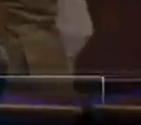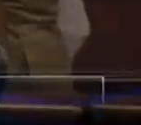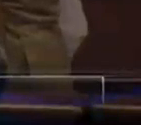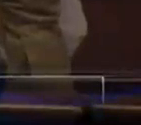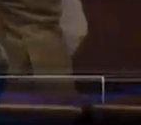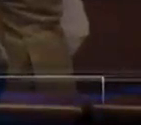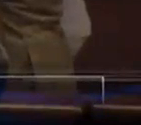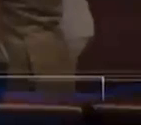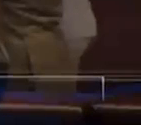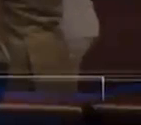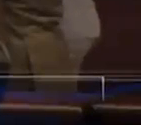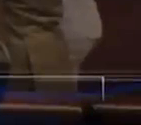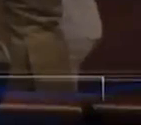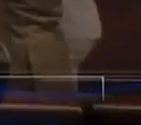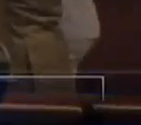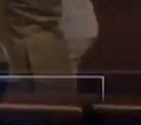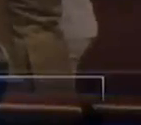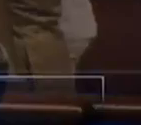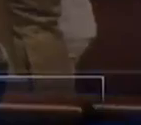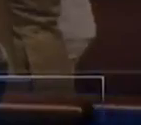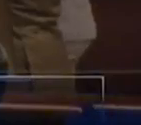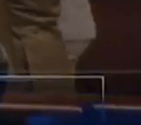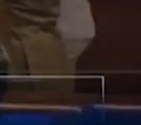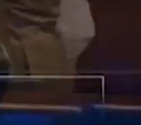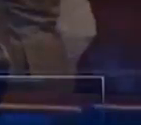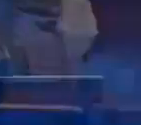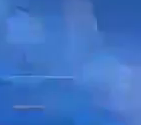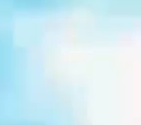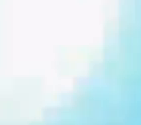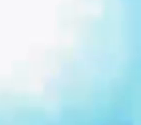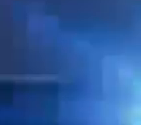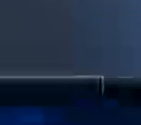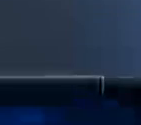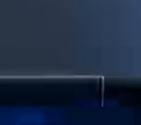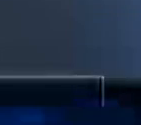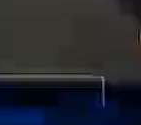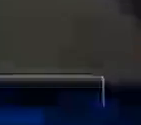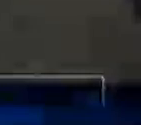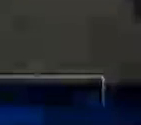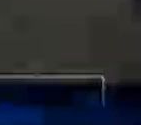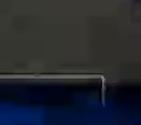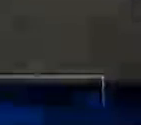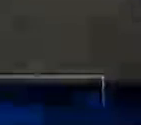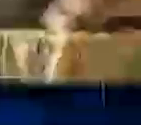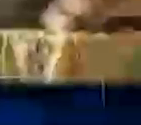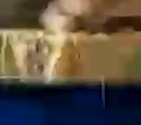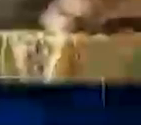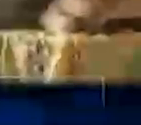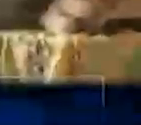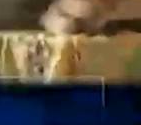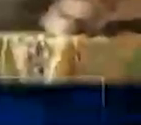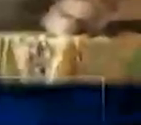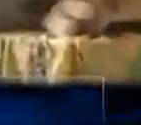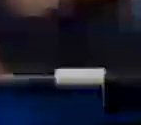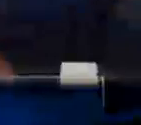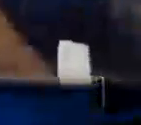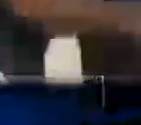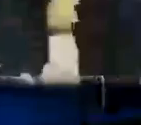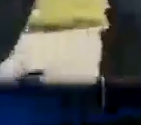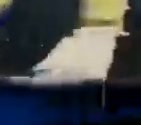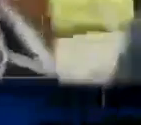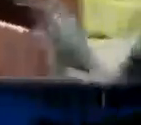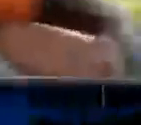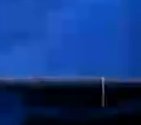cuarto vocal del Consejo de Administración Legislativo. Ecuador se convierte en referente mundial